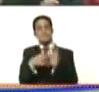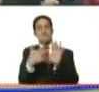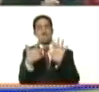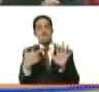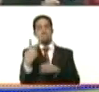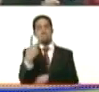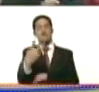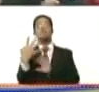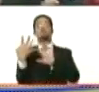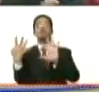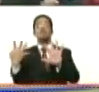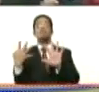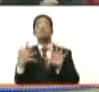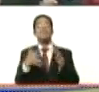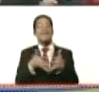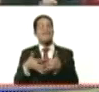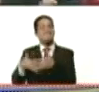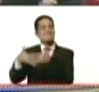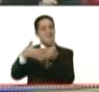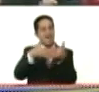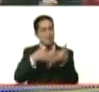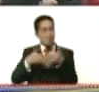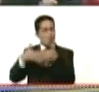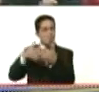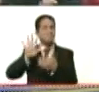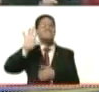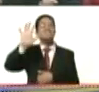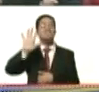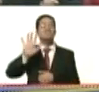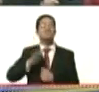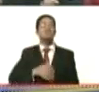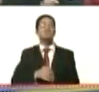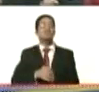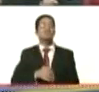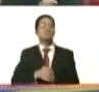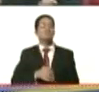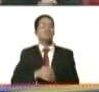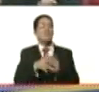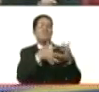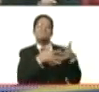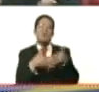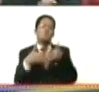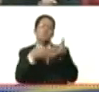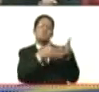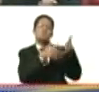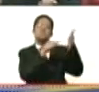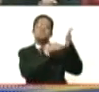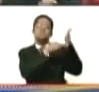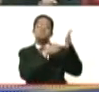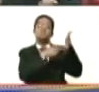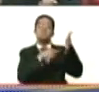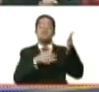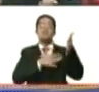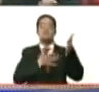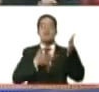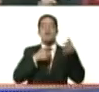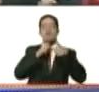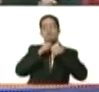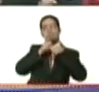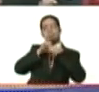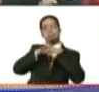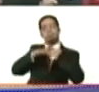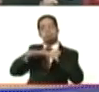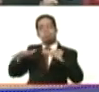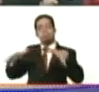los Estados Unidos de Norteamérica parecen destinados por la providencia a plagar de miseria a la América